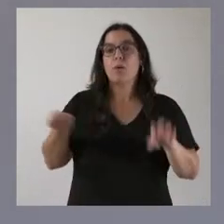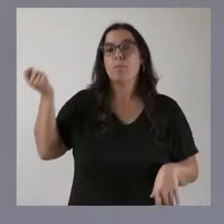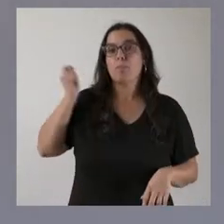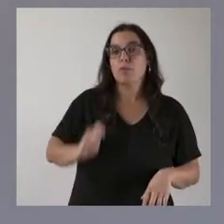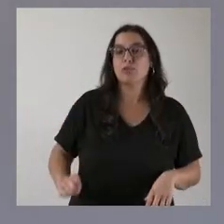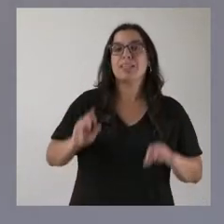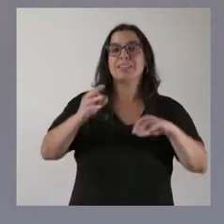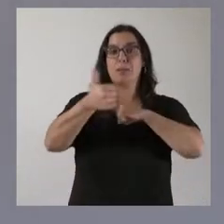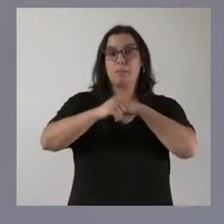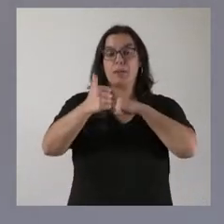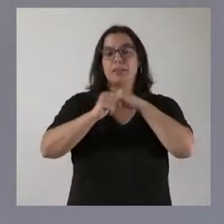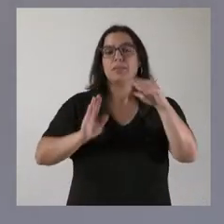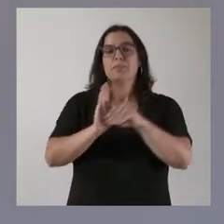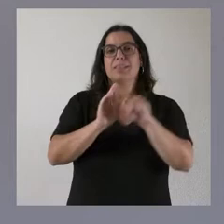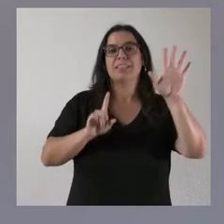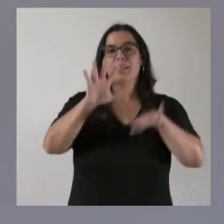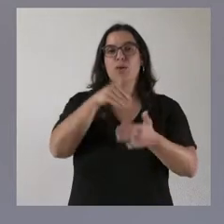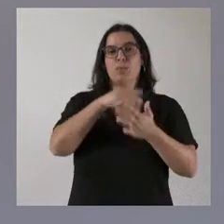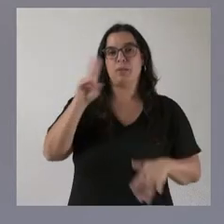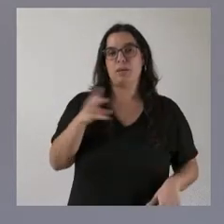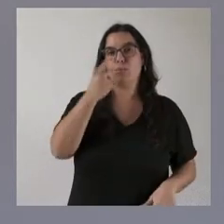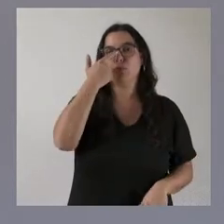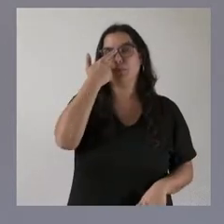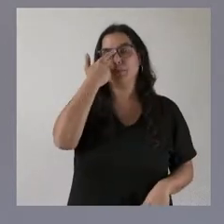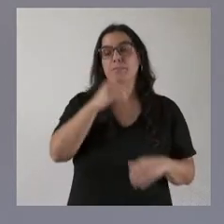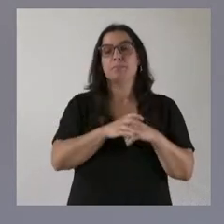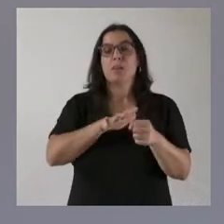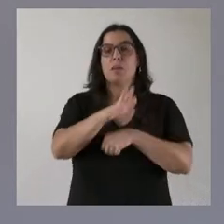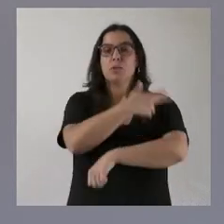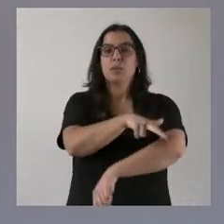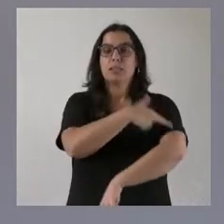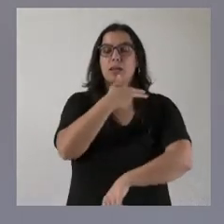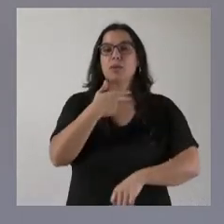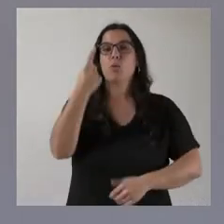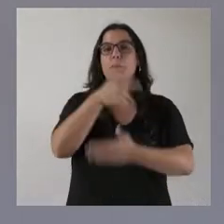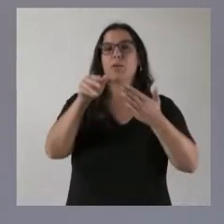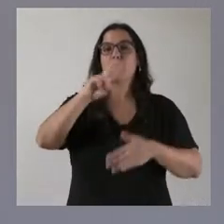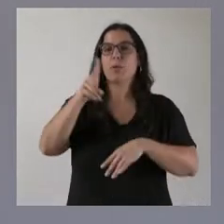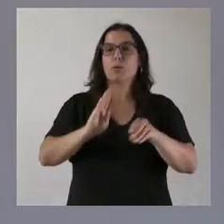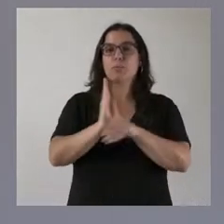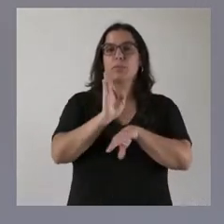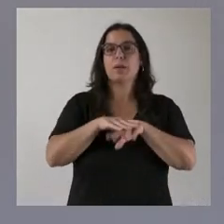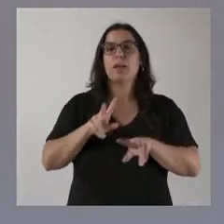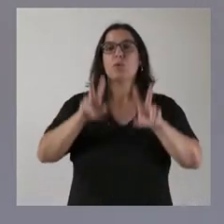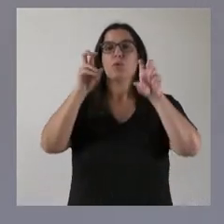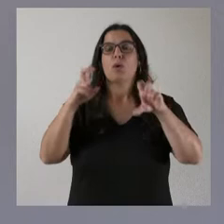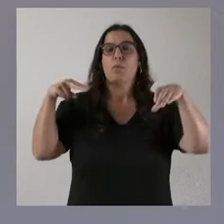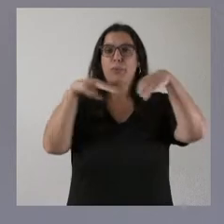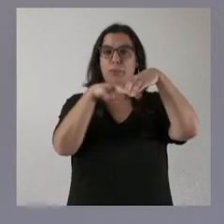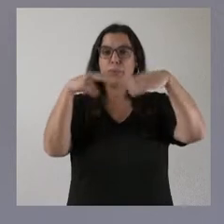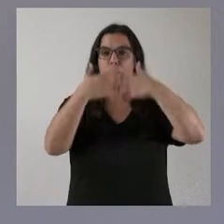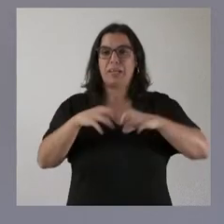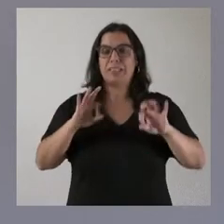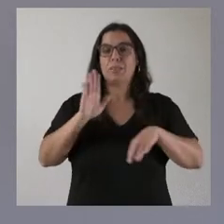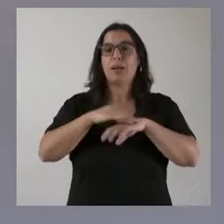recibirá una subvención de 65.000 euros en el ámbito sanitario una inversión de un millón de euros para una nueva resonancia magnética en el hospital